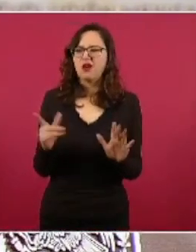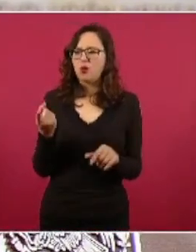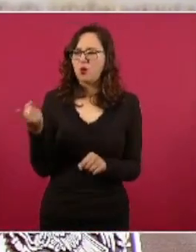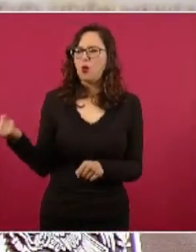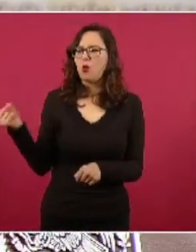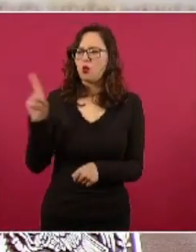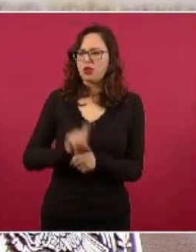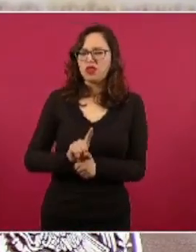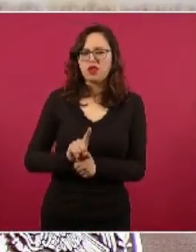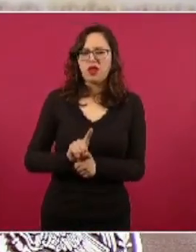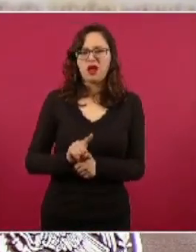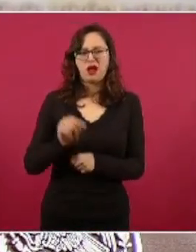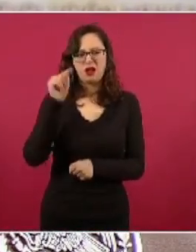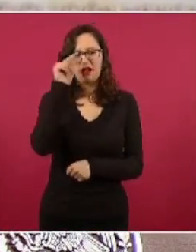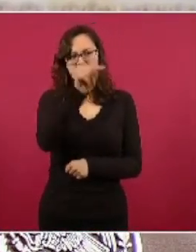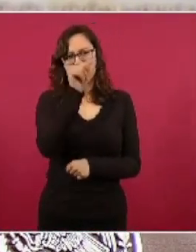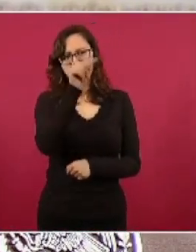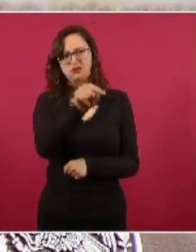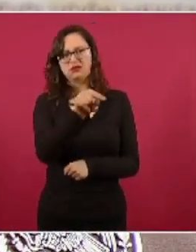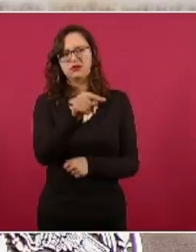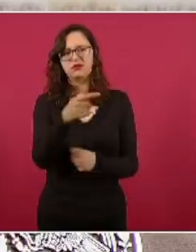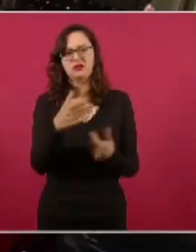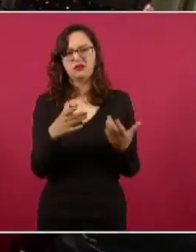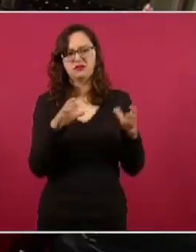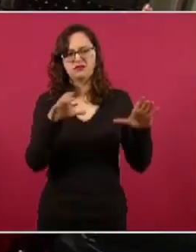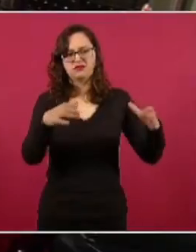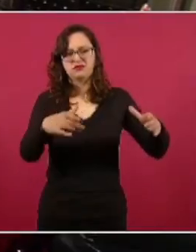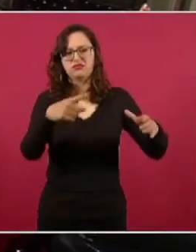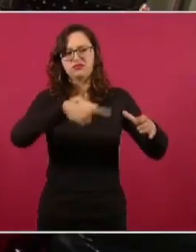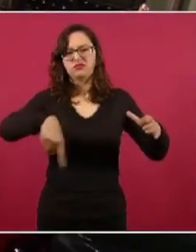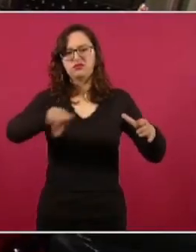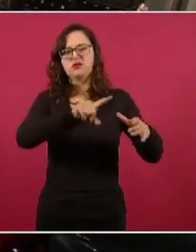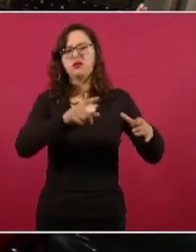a lo que era el búnker de García Luna,